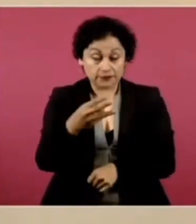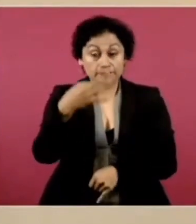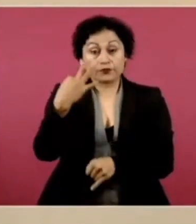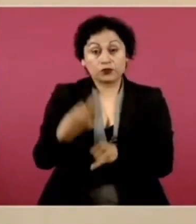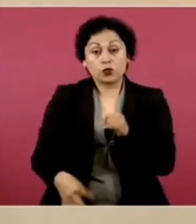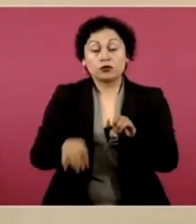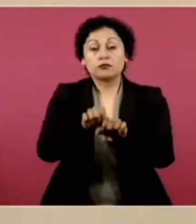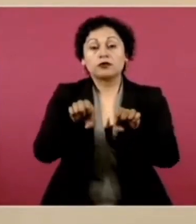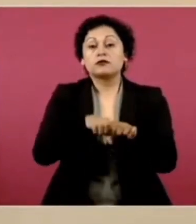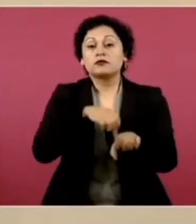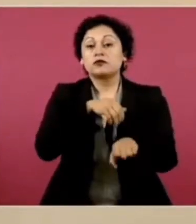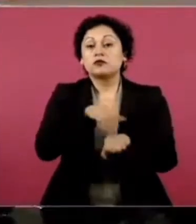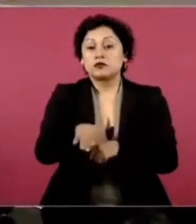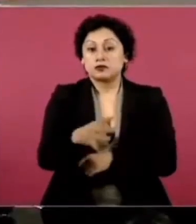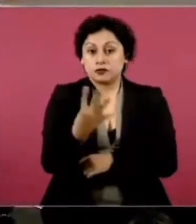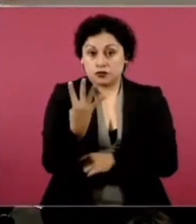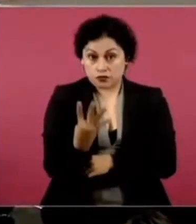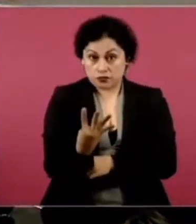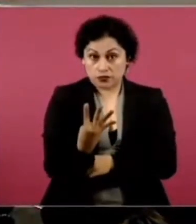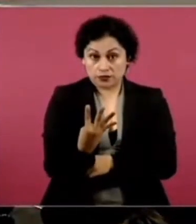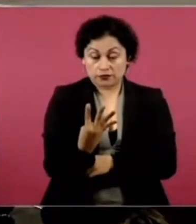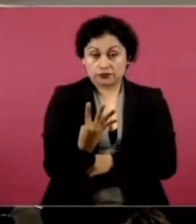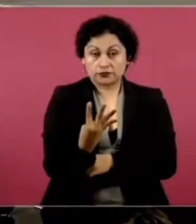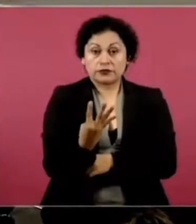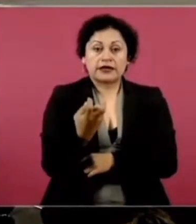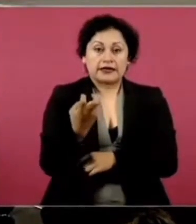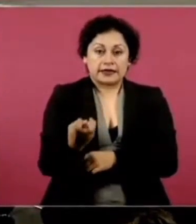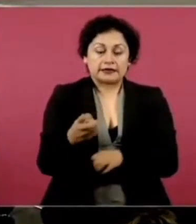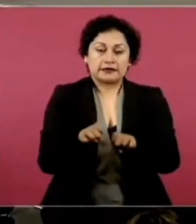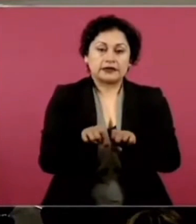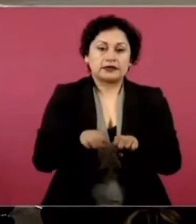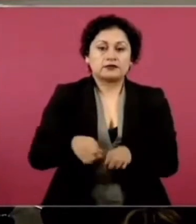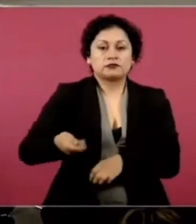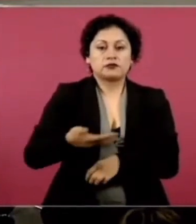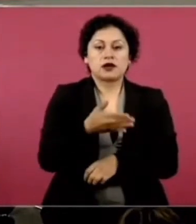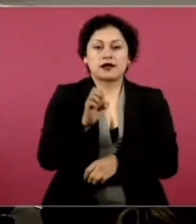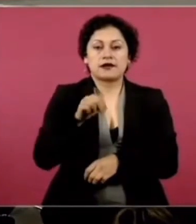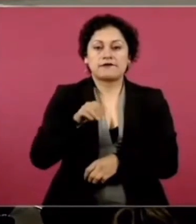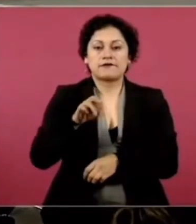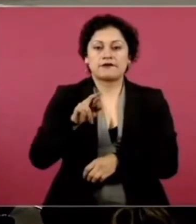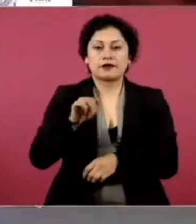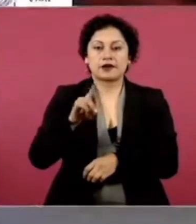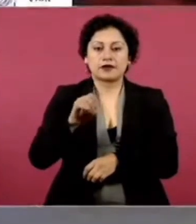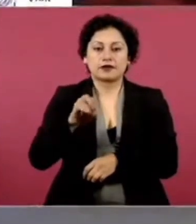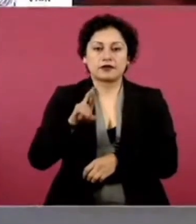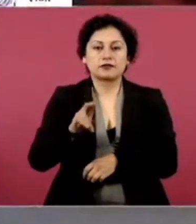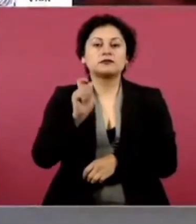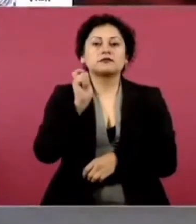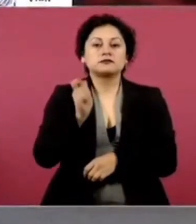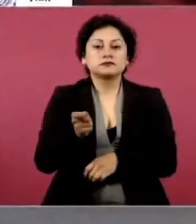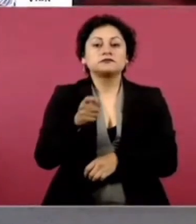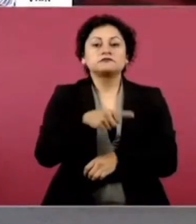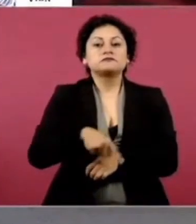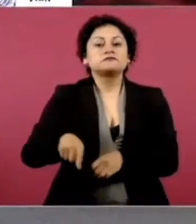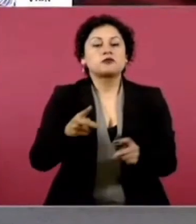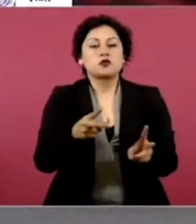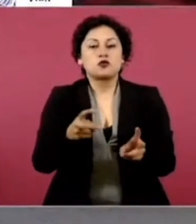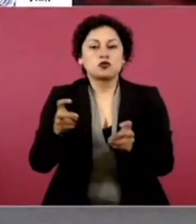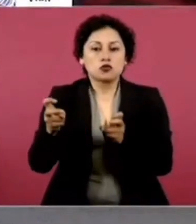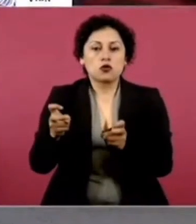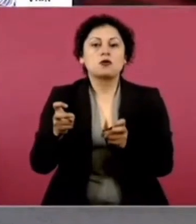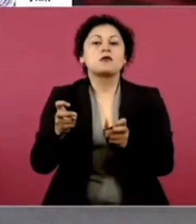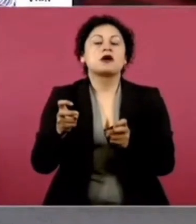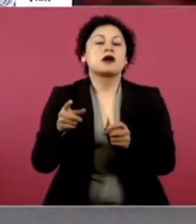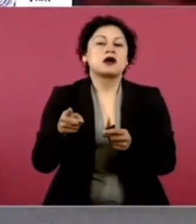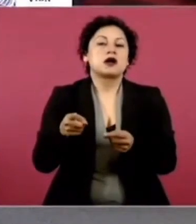equipo número 4, que es el equipo enfriador. Estos se encargan de resguardar los vehículos y